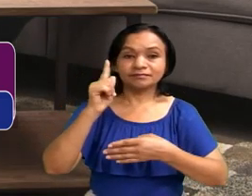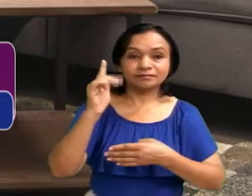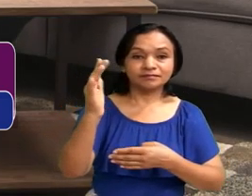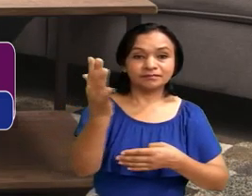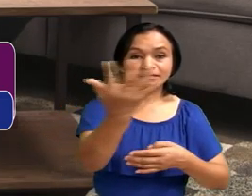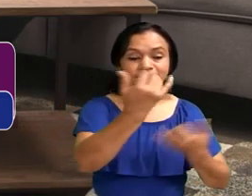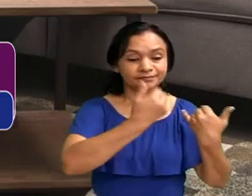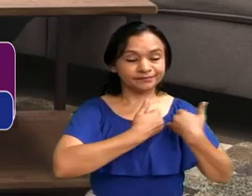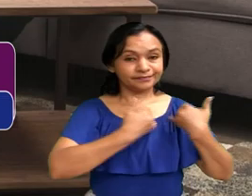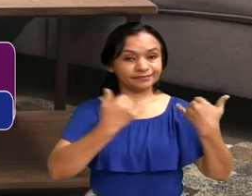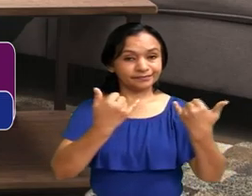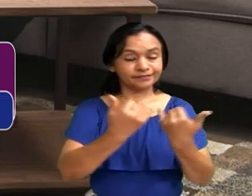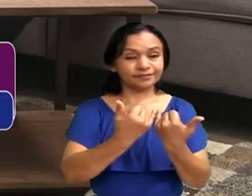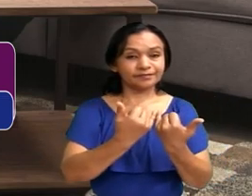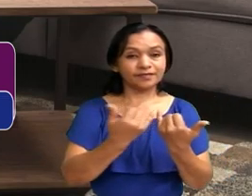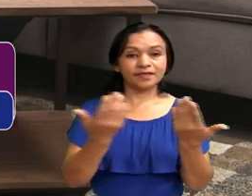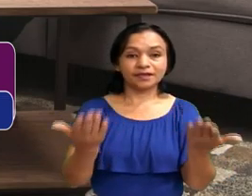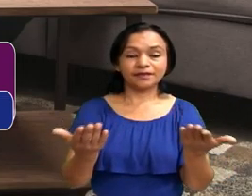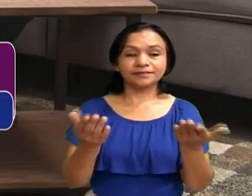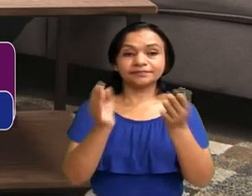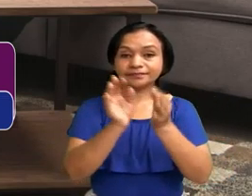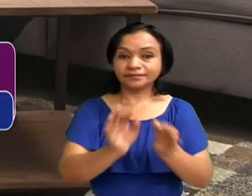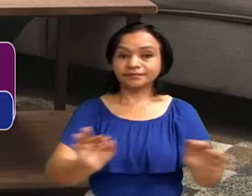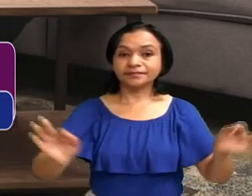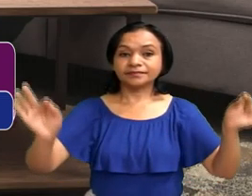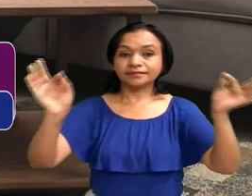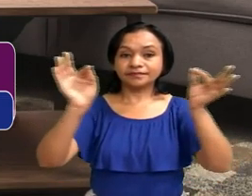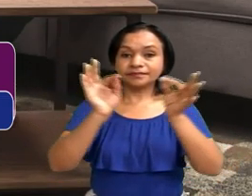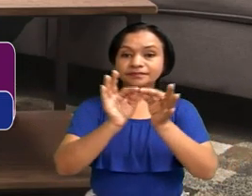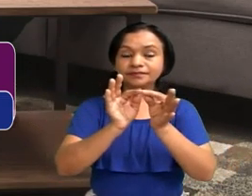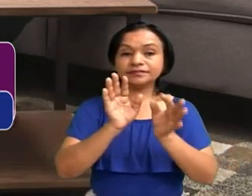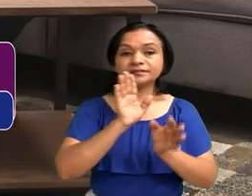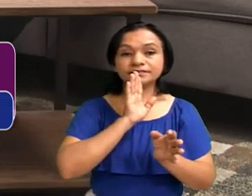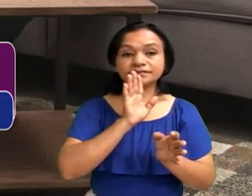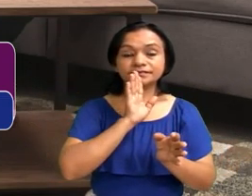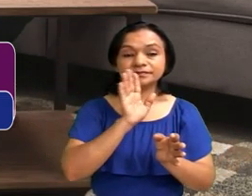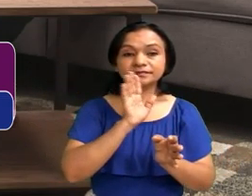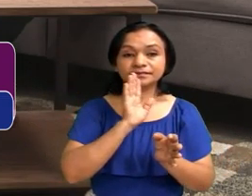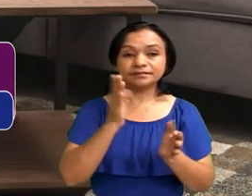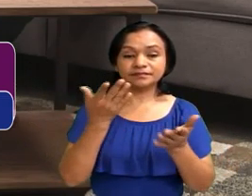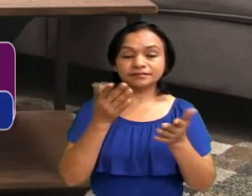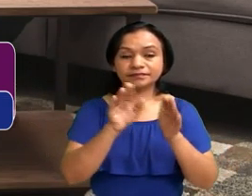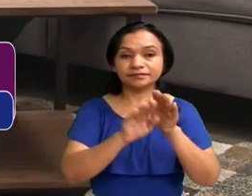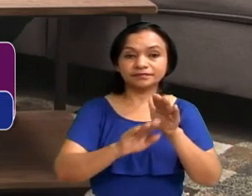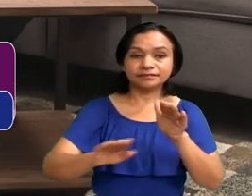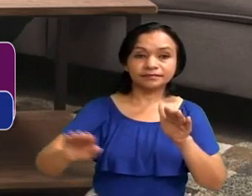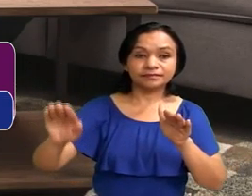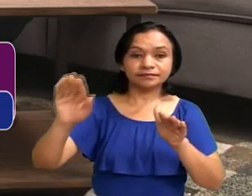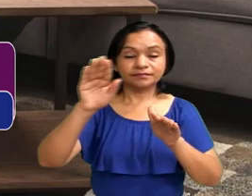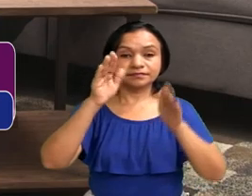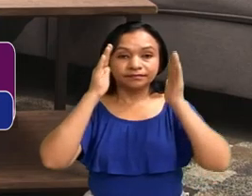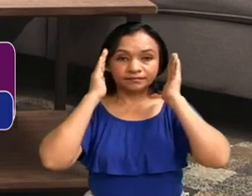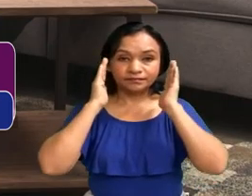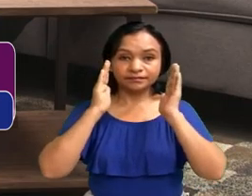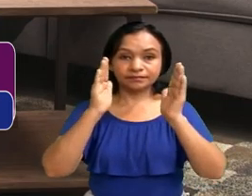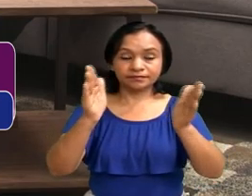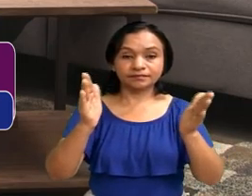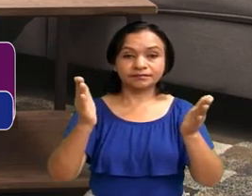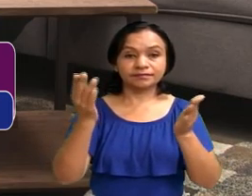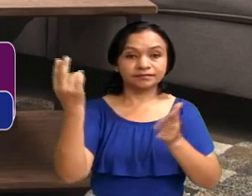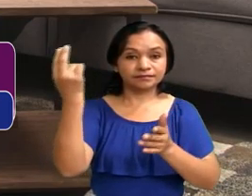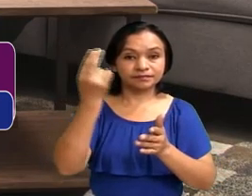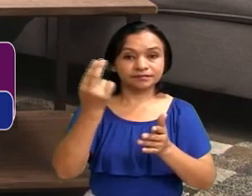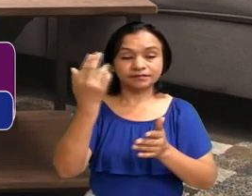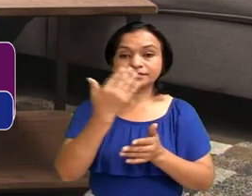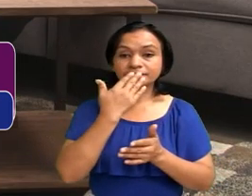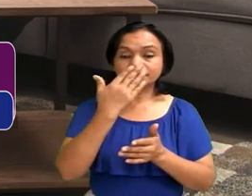instituciones gubernamentales dentro de esa dinámica. Y es muy importante eso que usted plantea, porque no solamente es aumentar la cobertura, sino también el uso